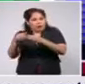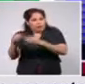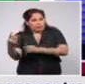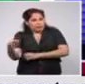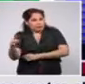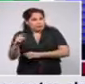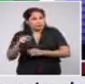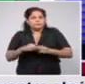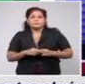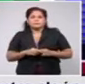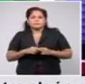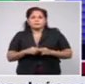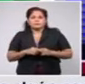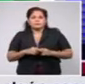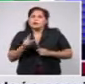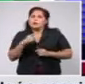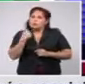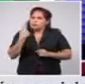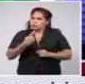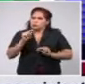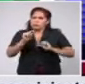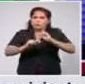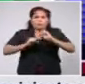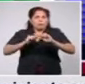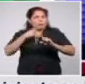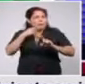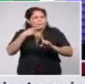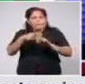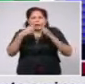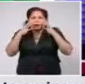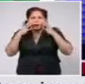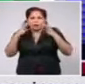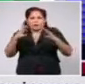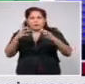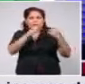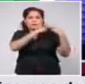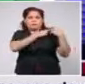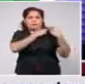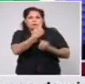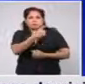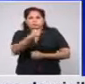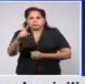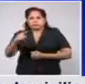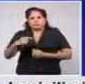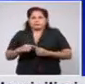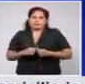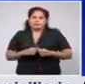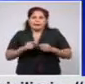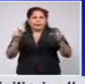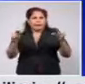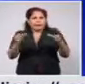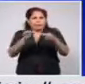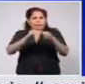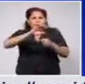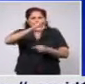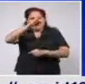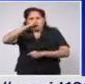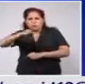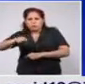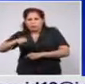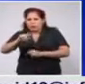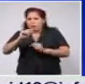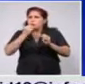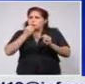de todas formas, lo más importante, la autorresponsabilidad. Disminuye la curva de casos activos,